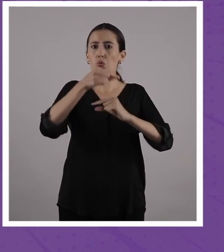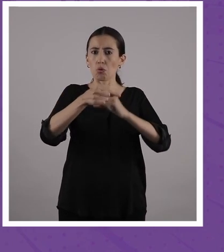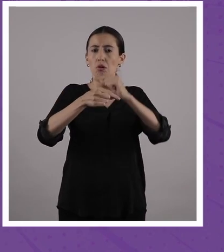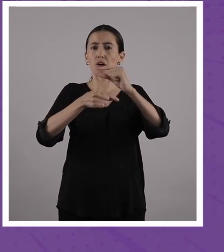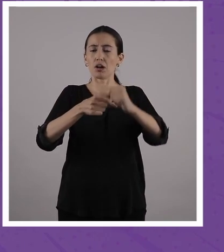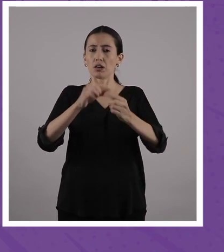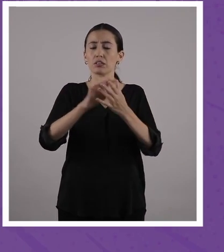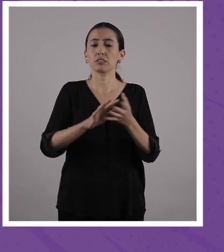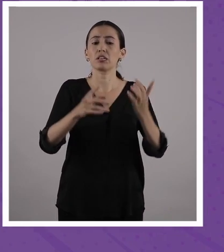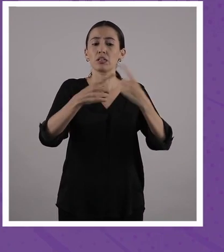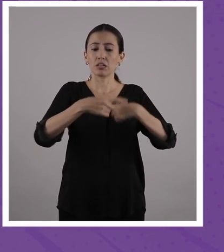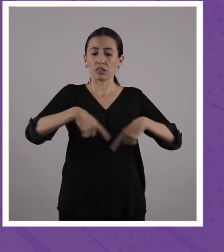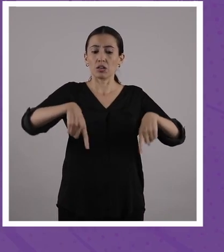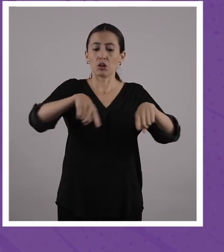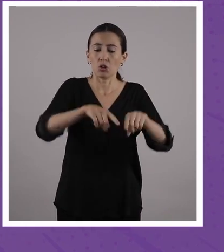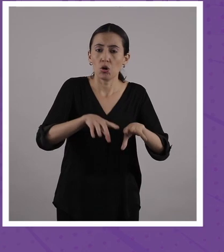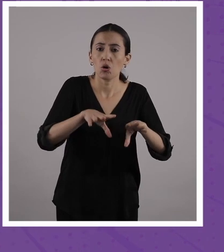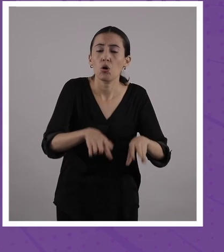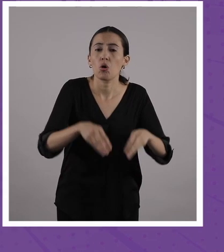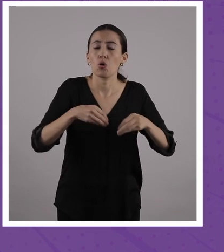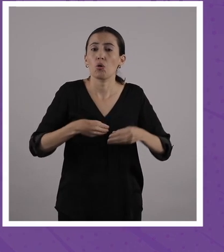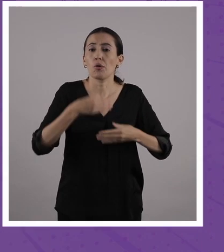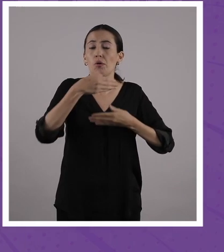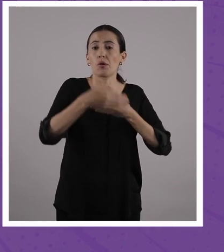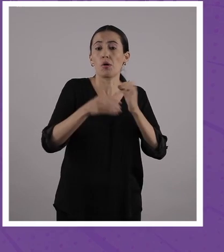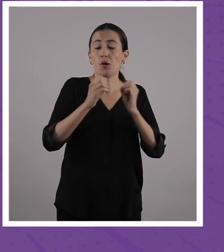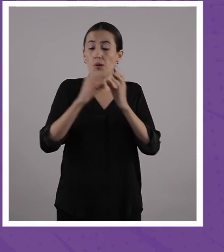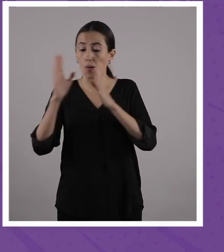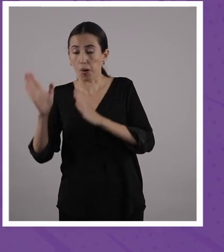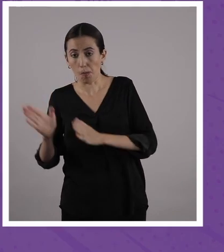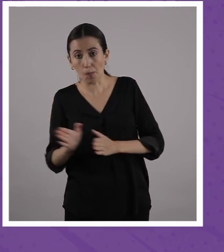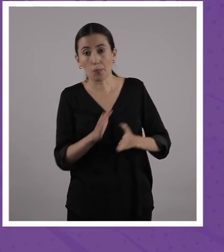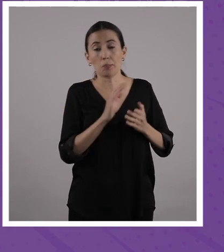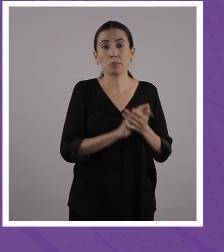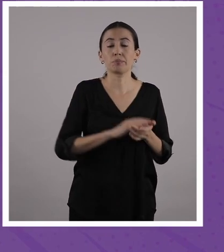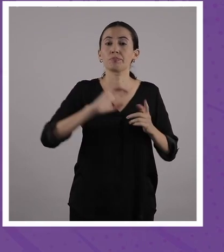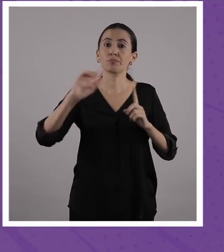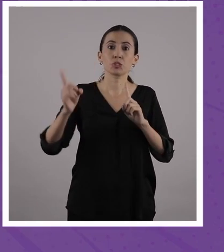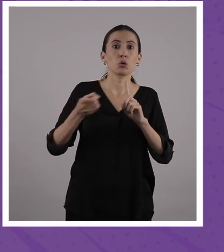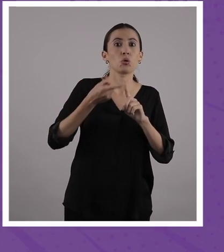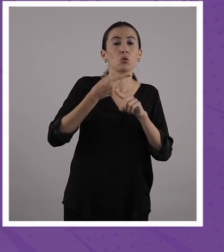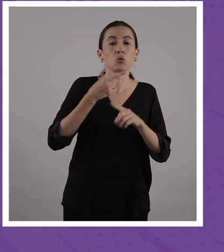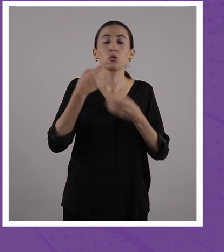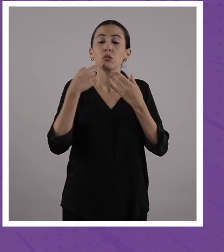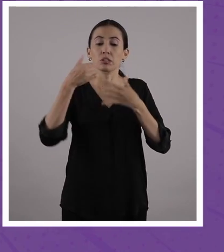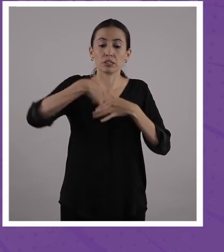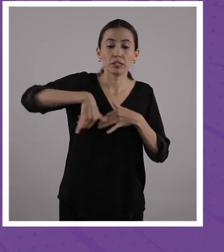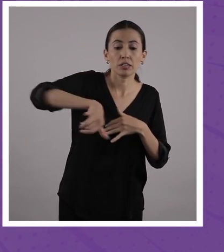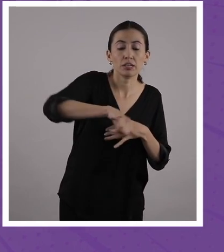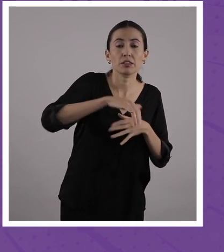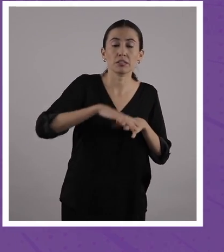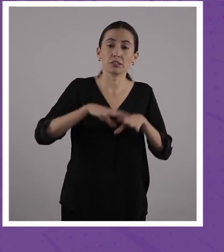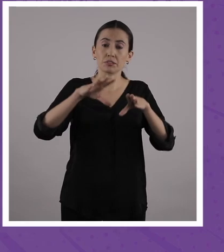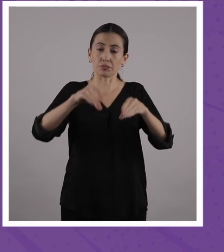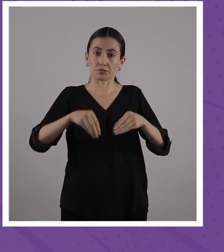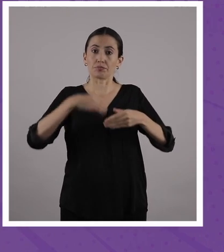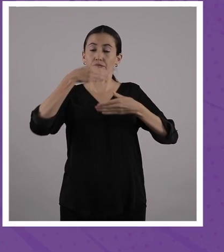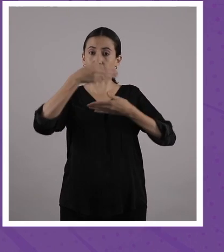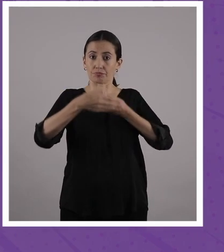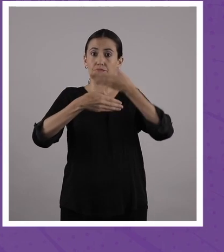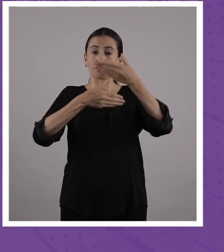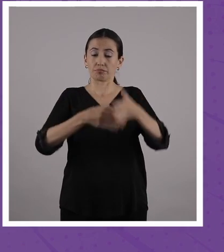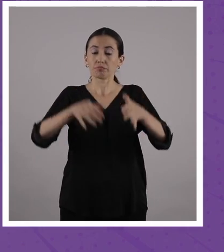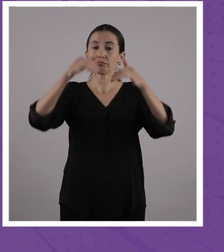preparando los alimentos y con el tiempo las dos parejas decidieron casarse. Un día los esposos vieron que por